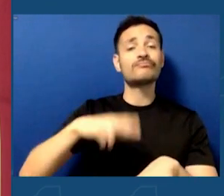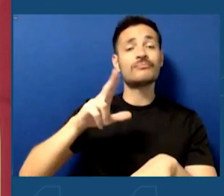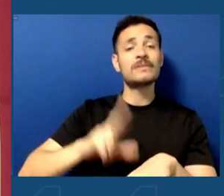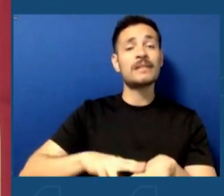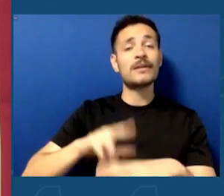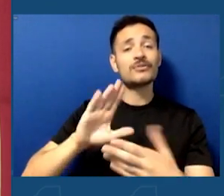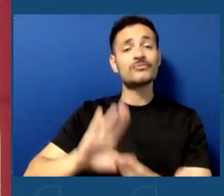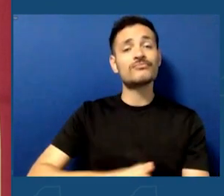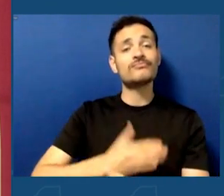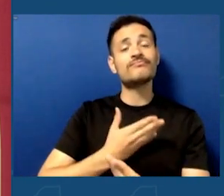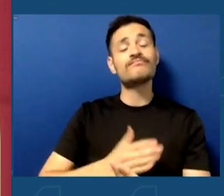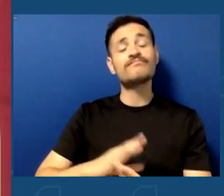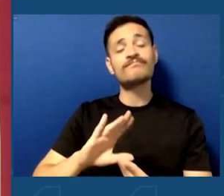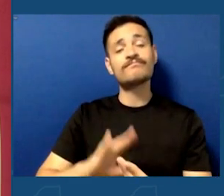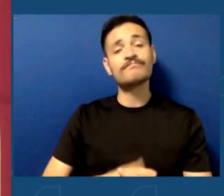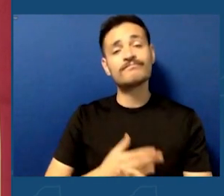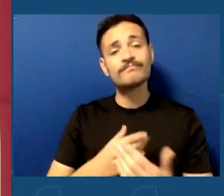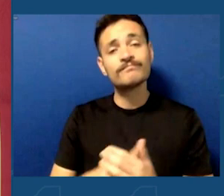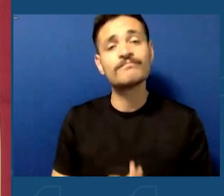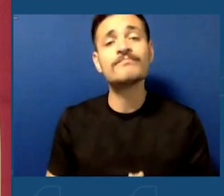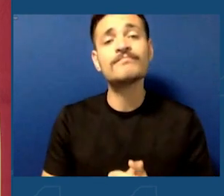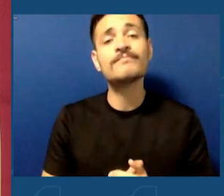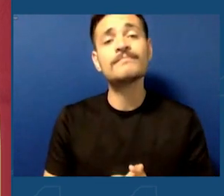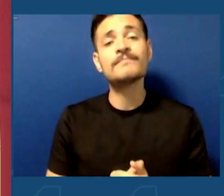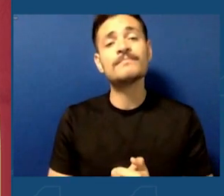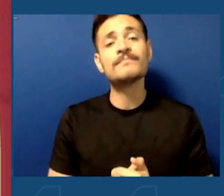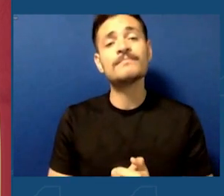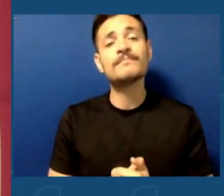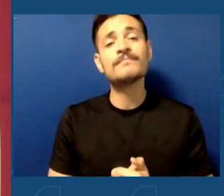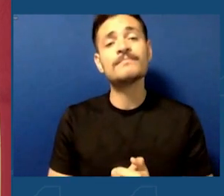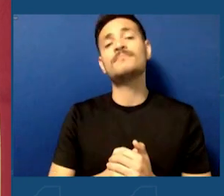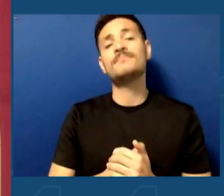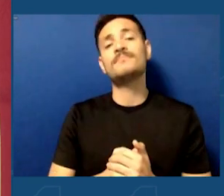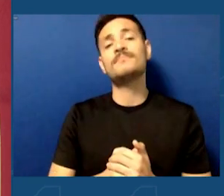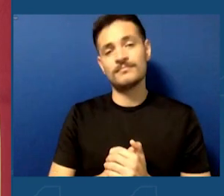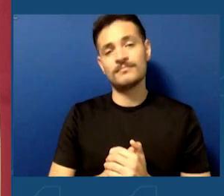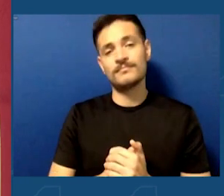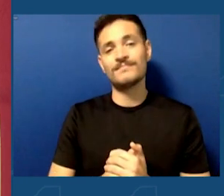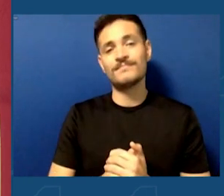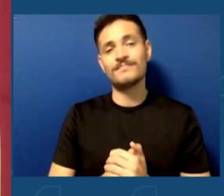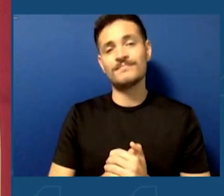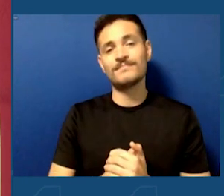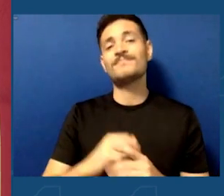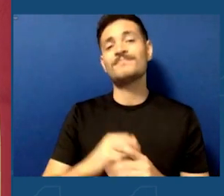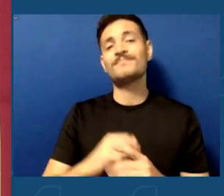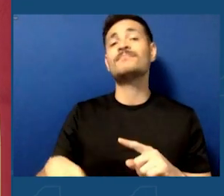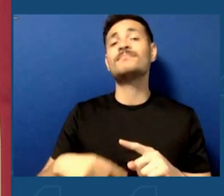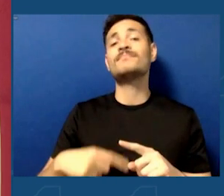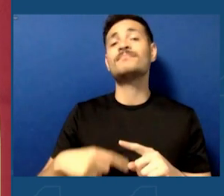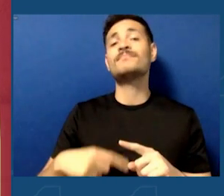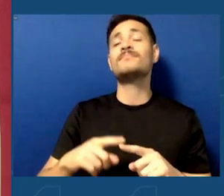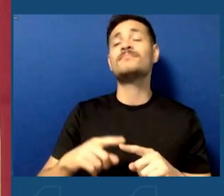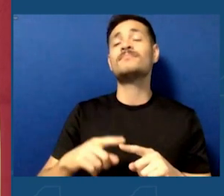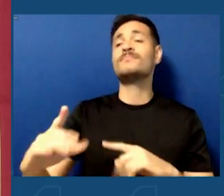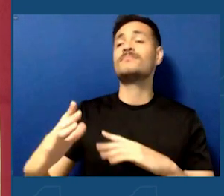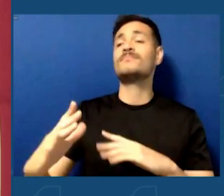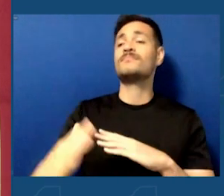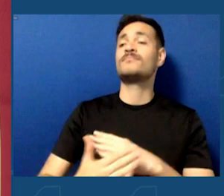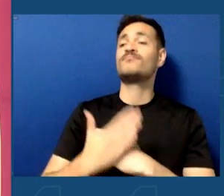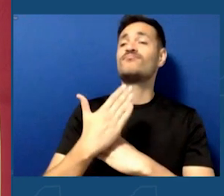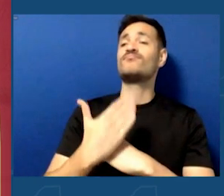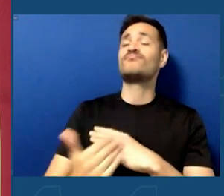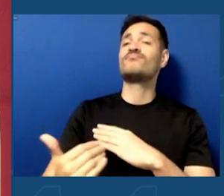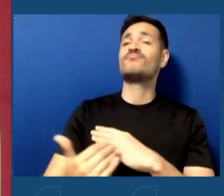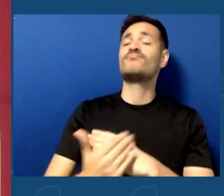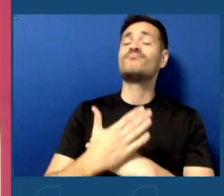arrullos placidos las olas a sus pies. Cuando a sus playas llegó Colón,